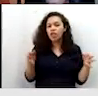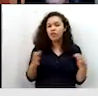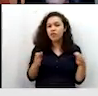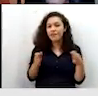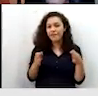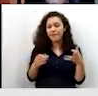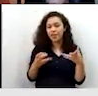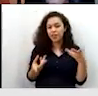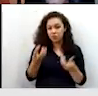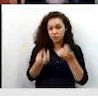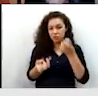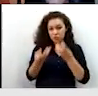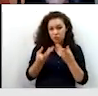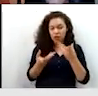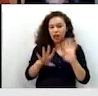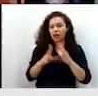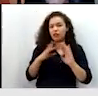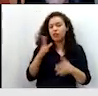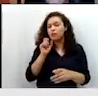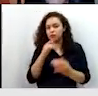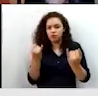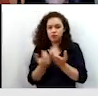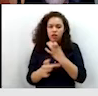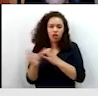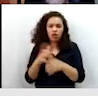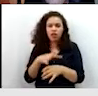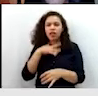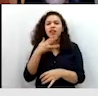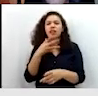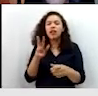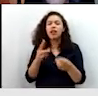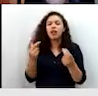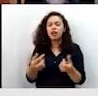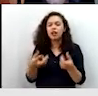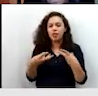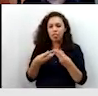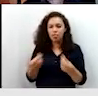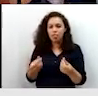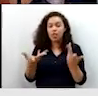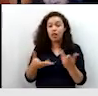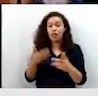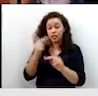Pasa lo mismo con los perecederos. Si ustedes los colocan donde hay menos temperatura, pues